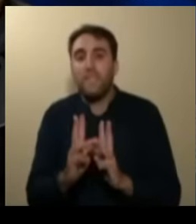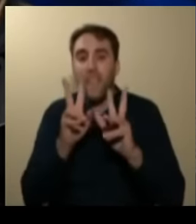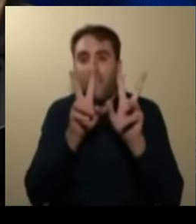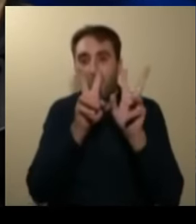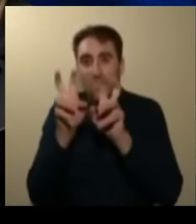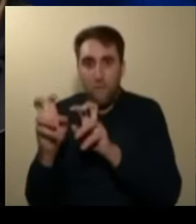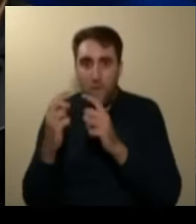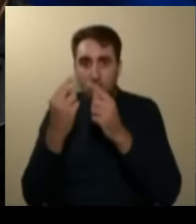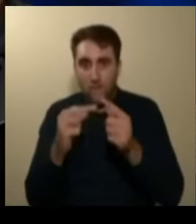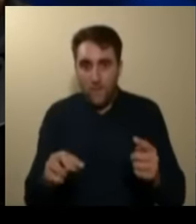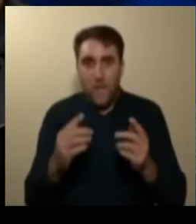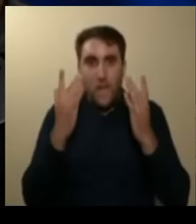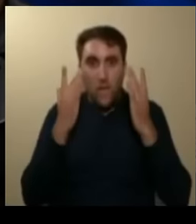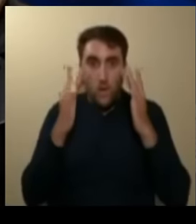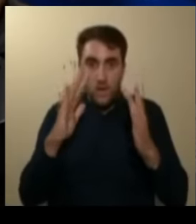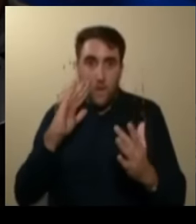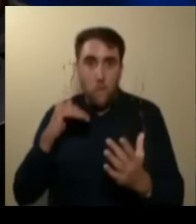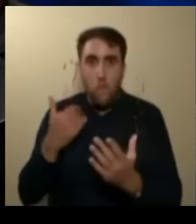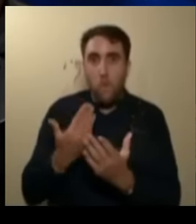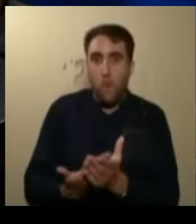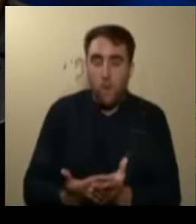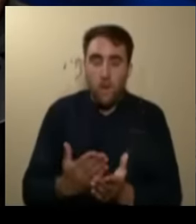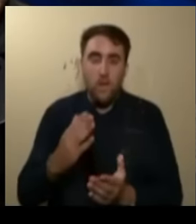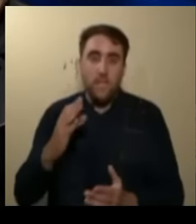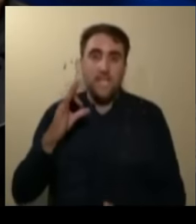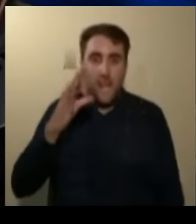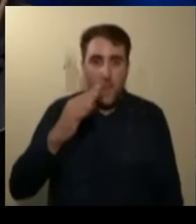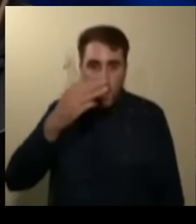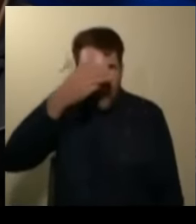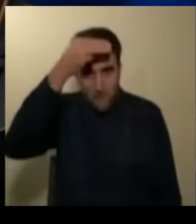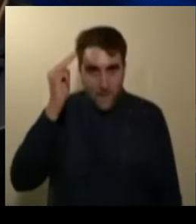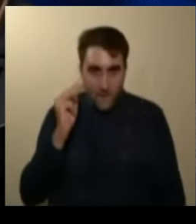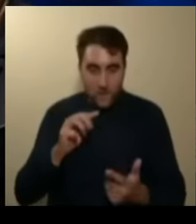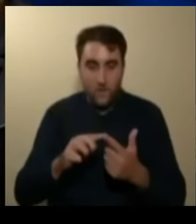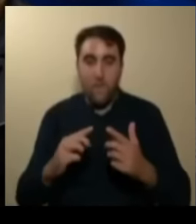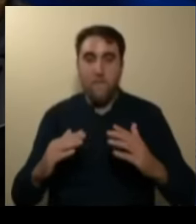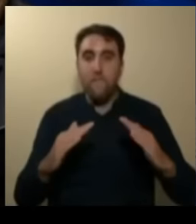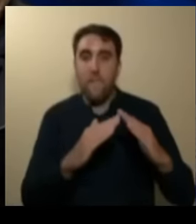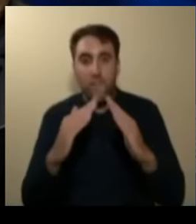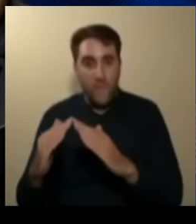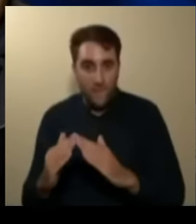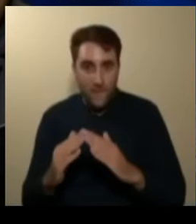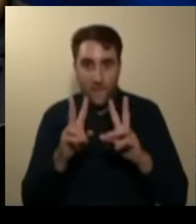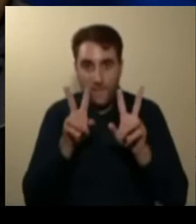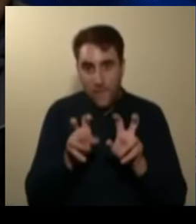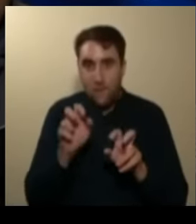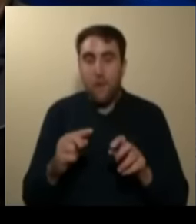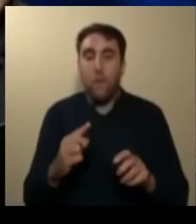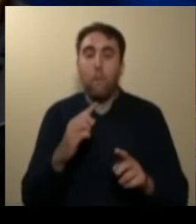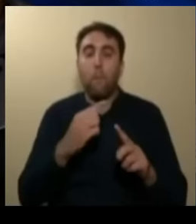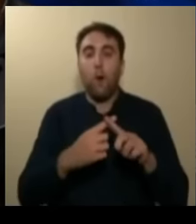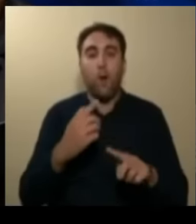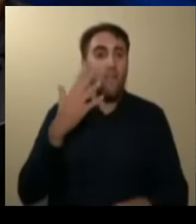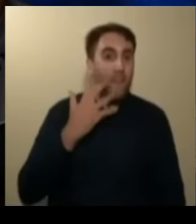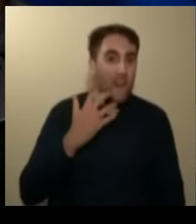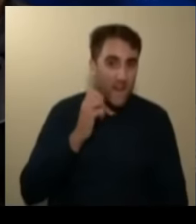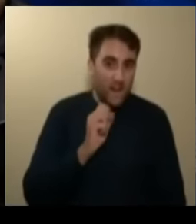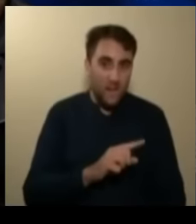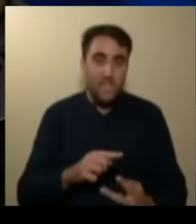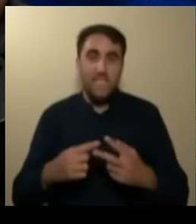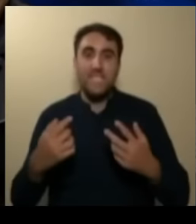temáticos. Educación, propuesto por el senador Gustavo Penadez. Vivienda, propuesto por el senador Mario Vergara.